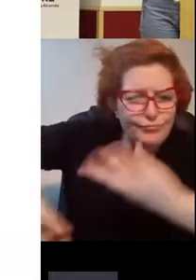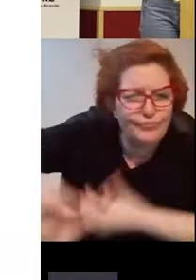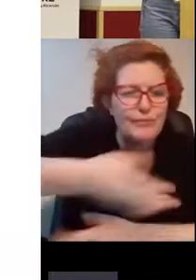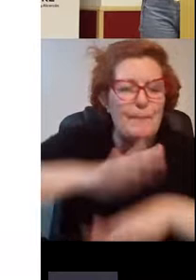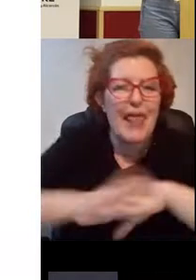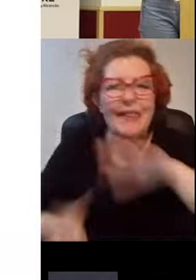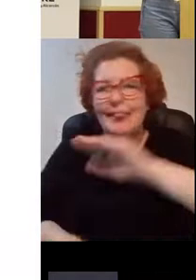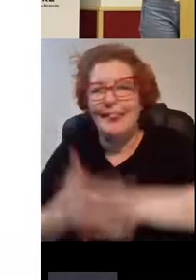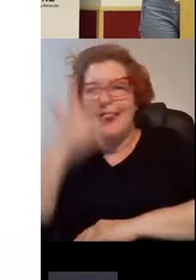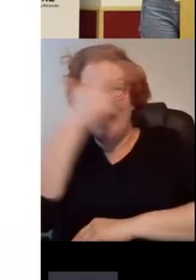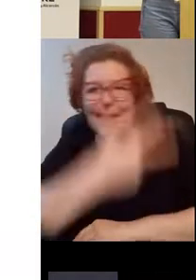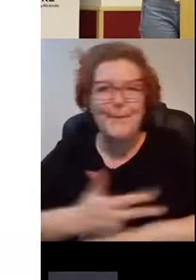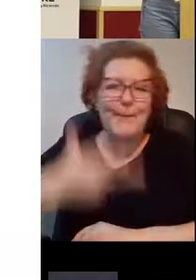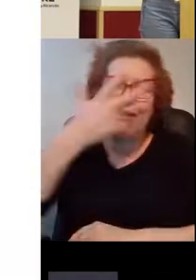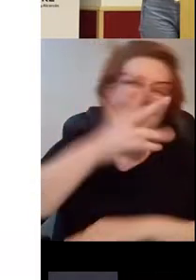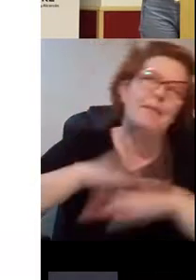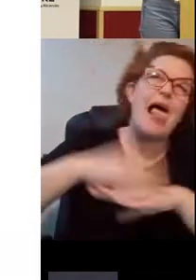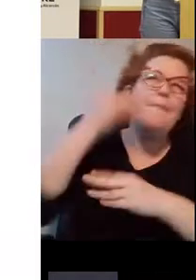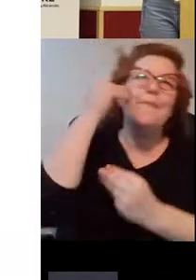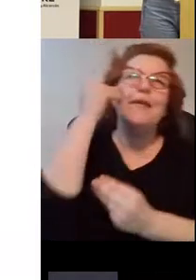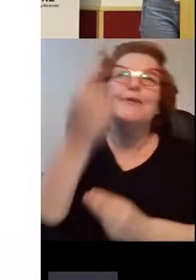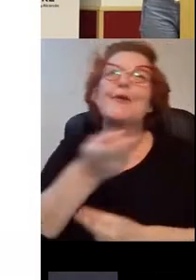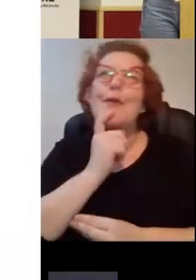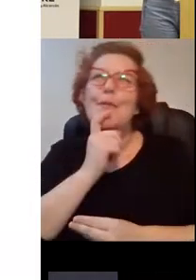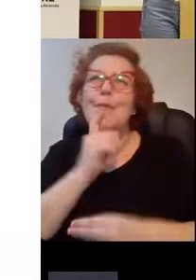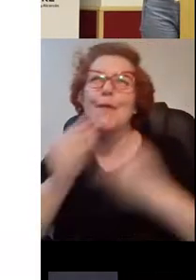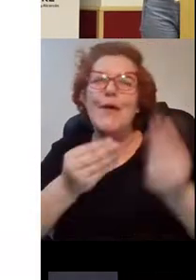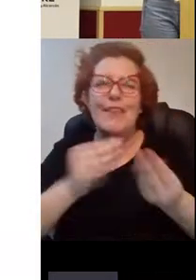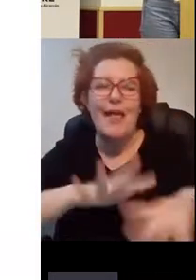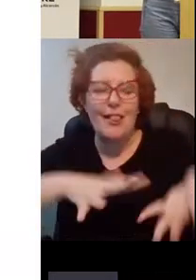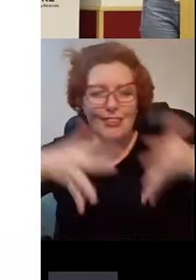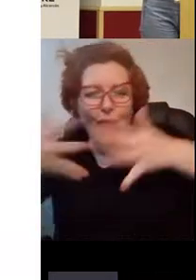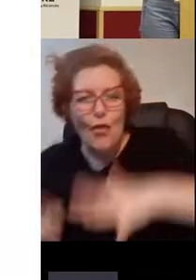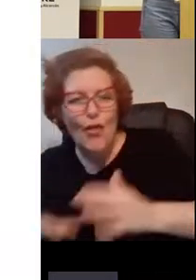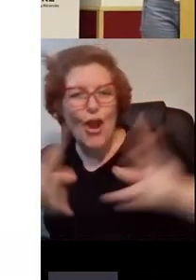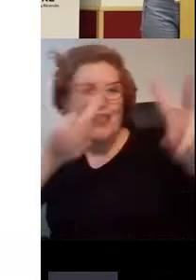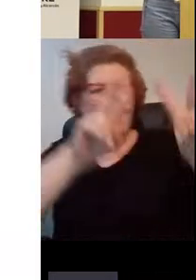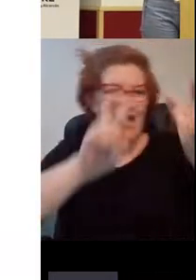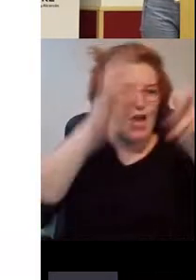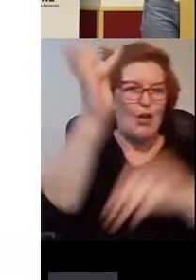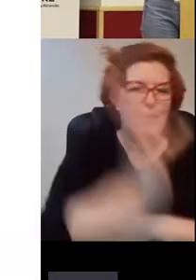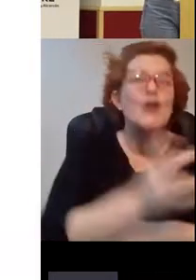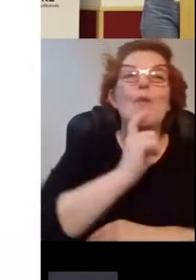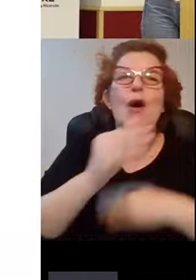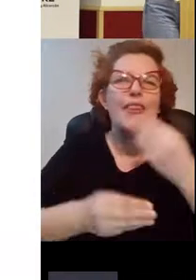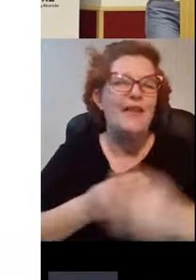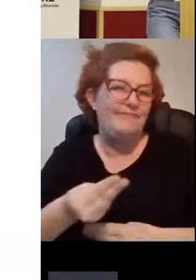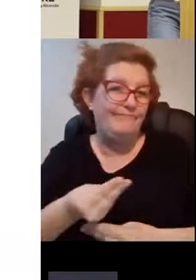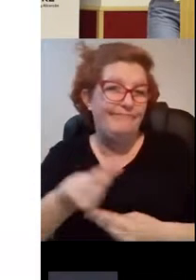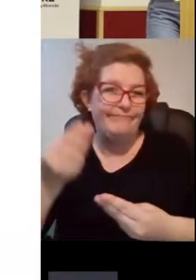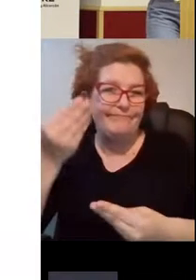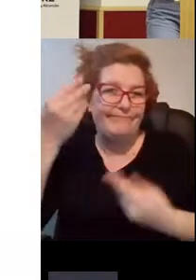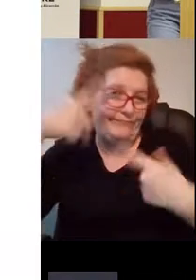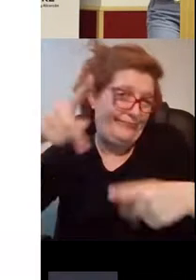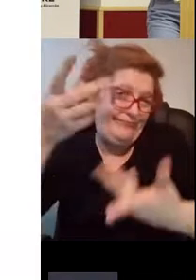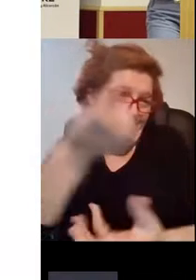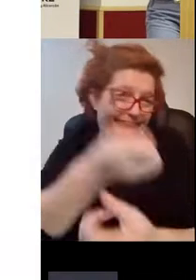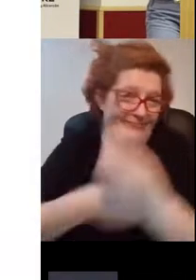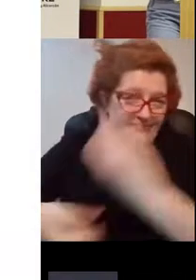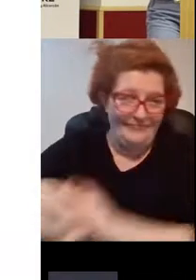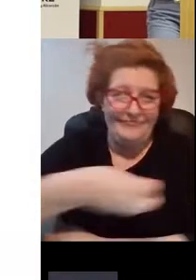formular hipótesis sobre cómo creen ellos que se debe proceder para la traducción de títulos de películas, ya que no es la opción habitual.